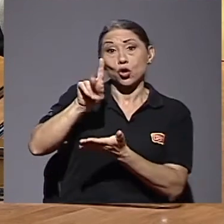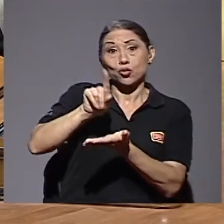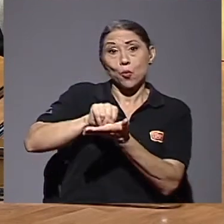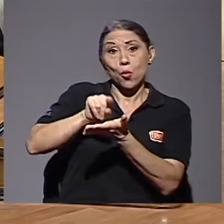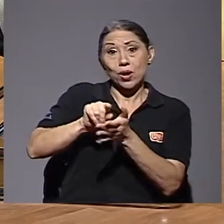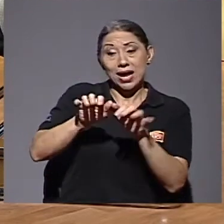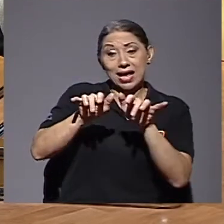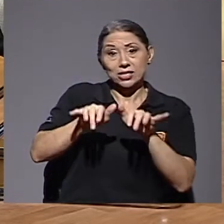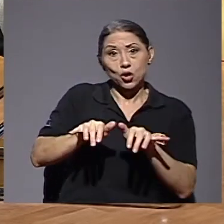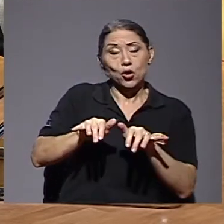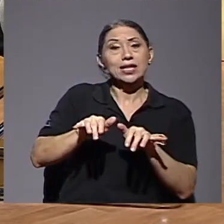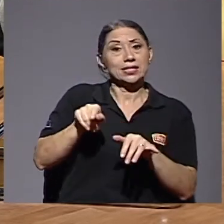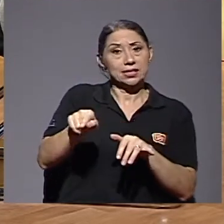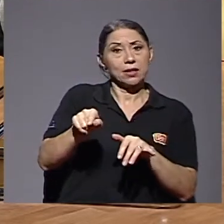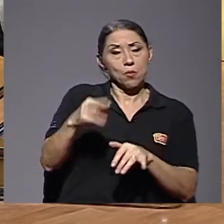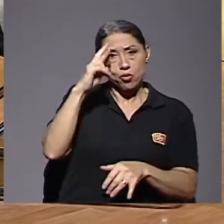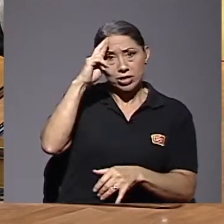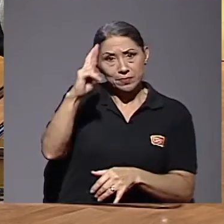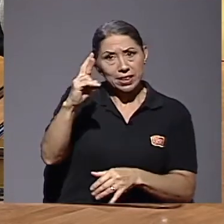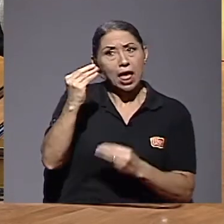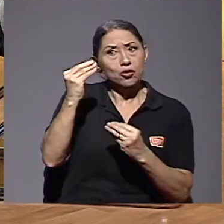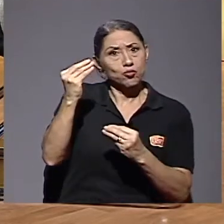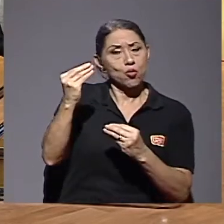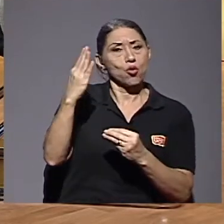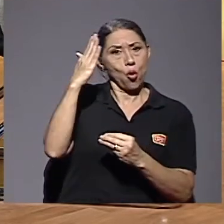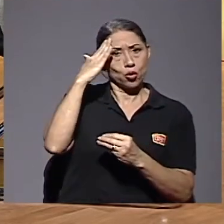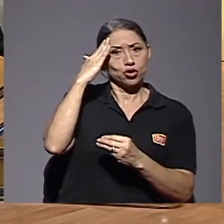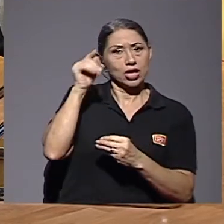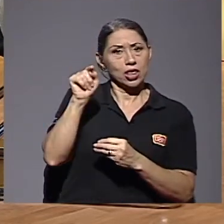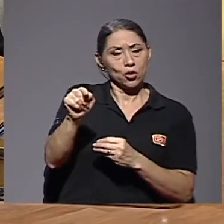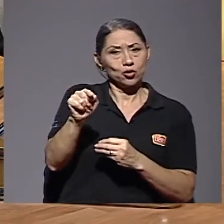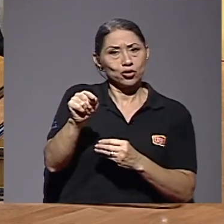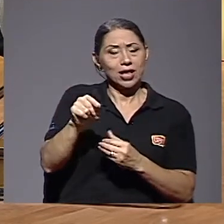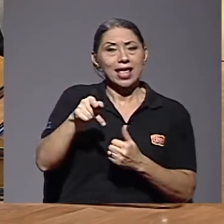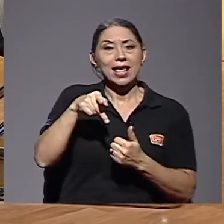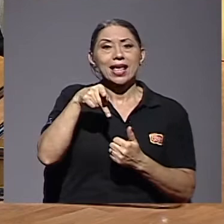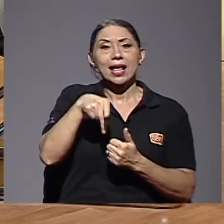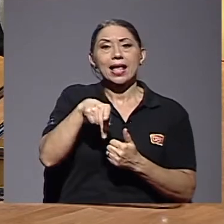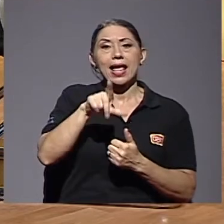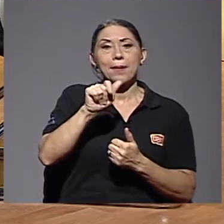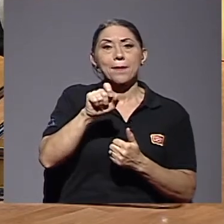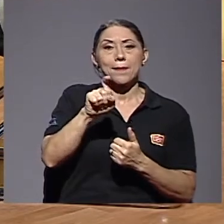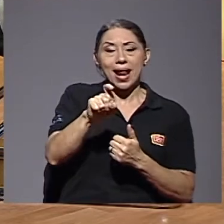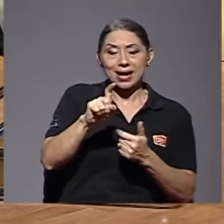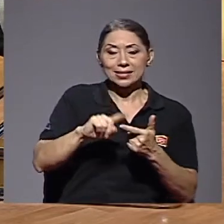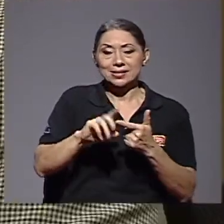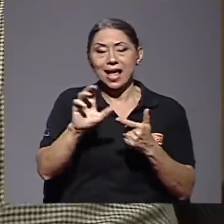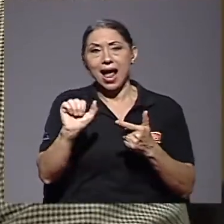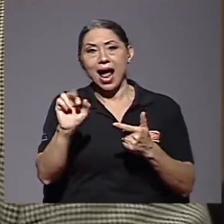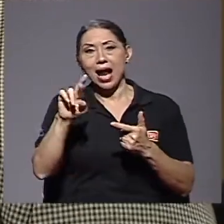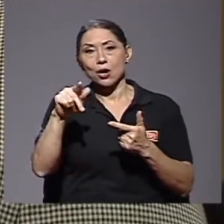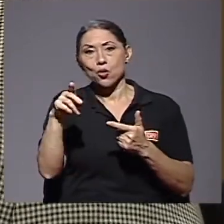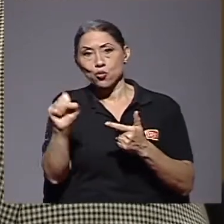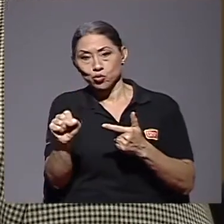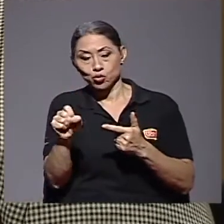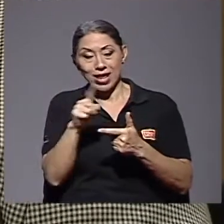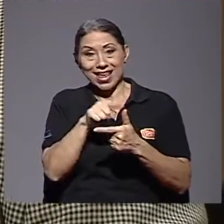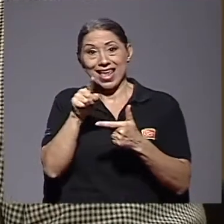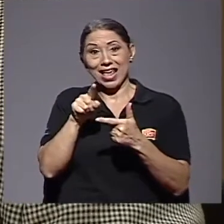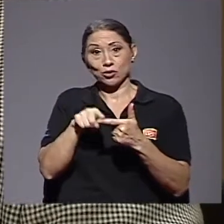muy respetados y conocidos, que es Platts, uno es Platts, otro es Argus, que